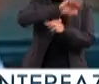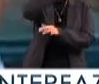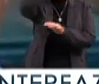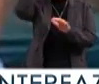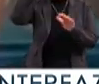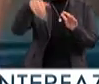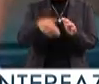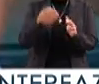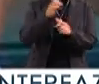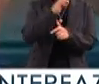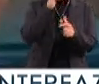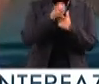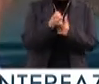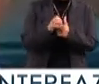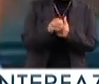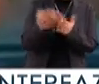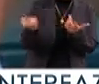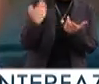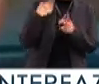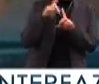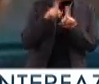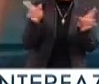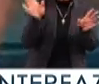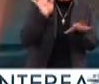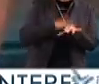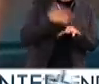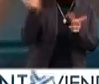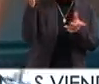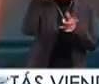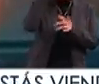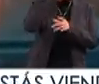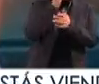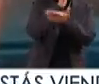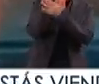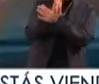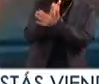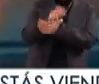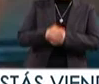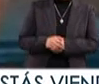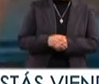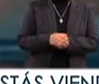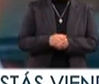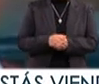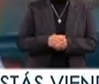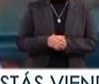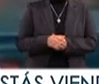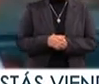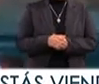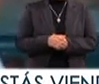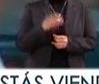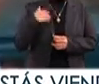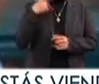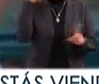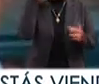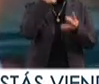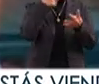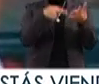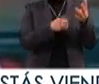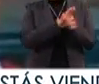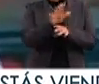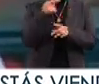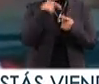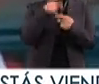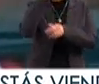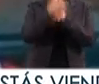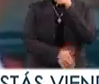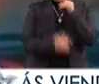entonces pues esos serían como los conflictos a los que se han enfrentado y los objetivos principales